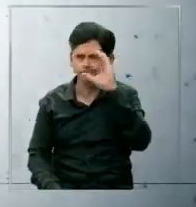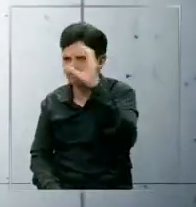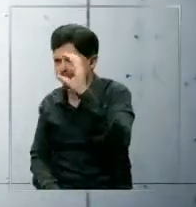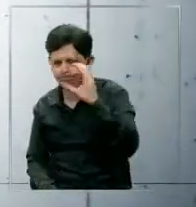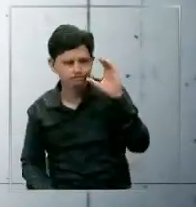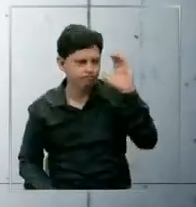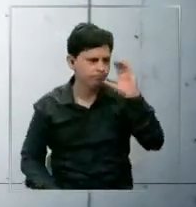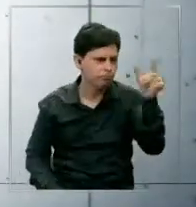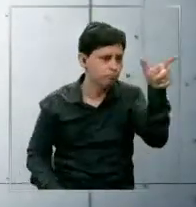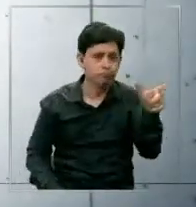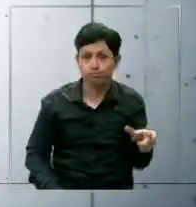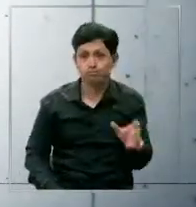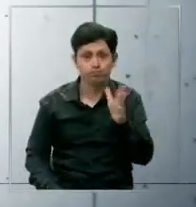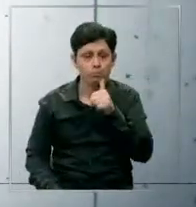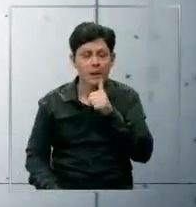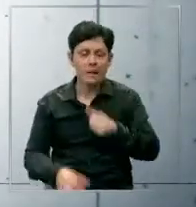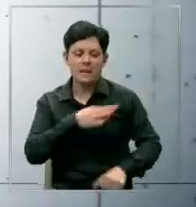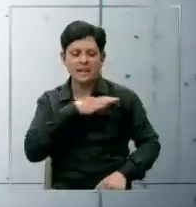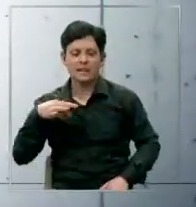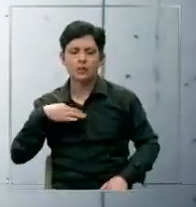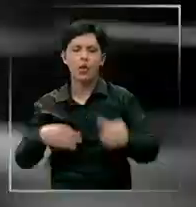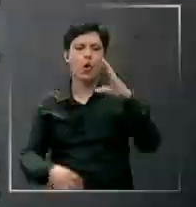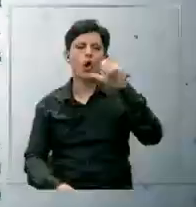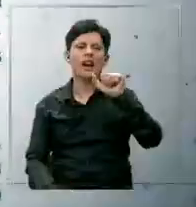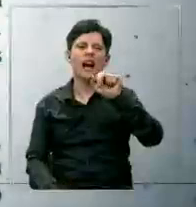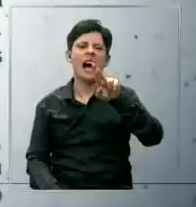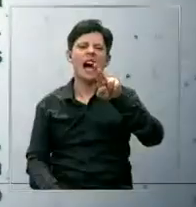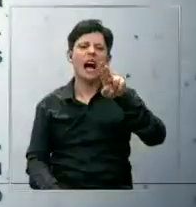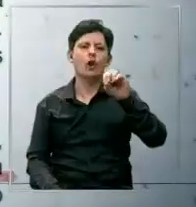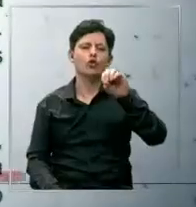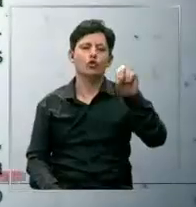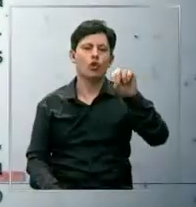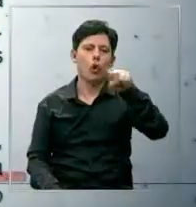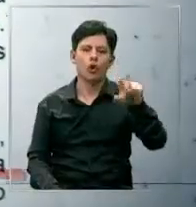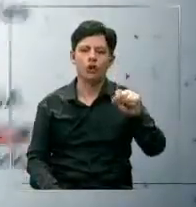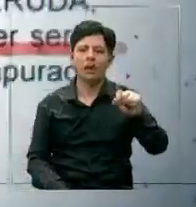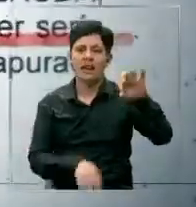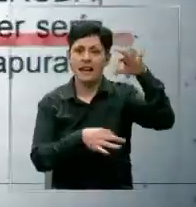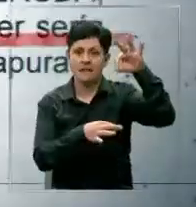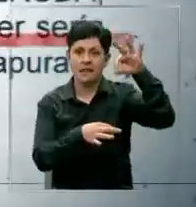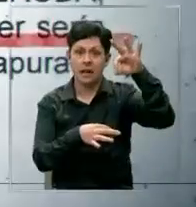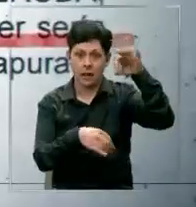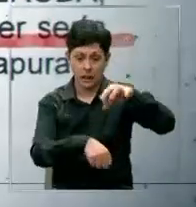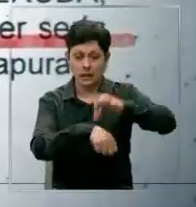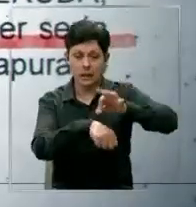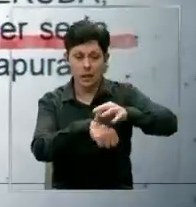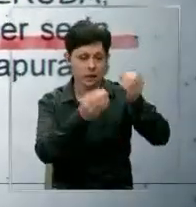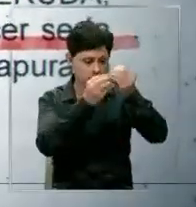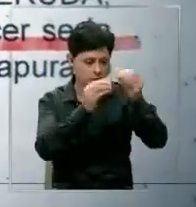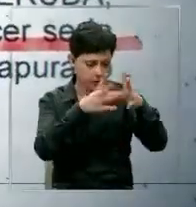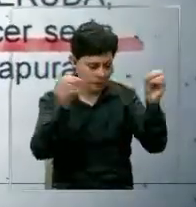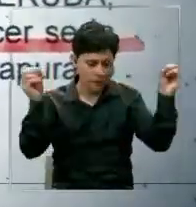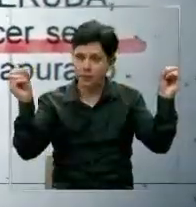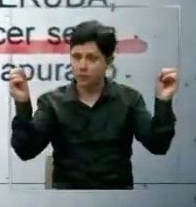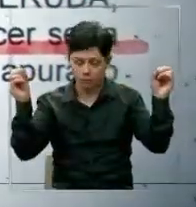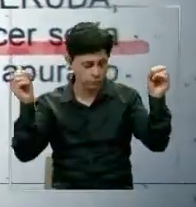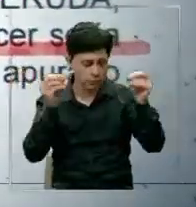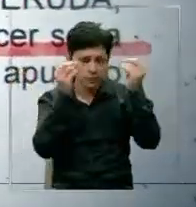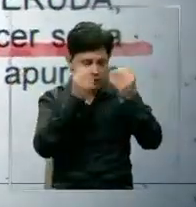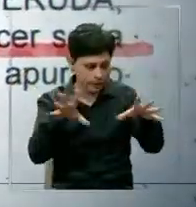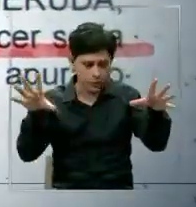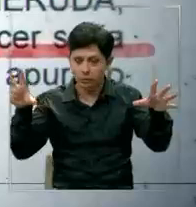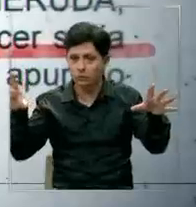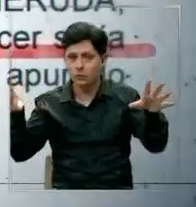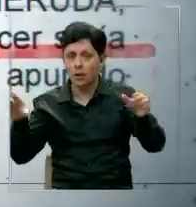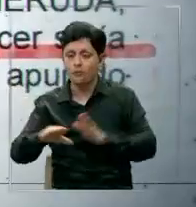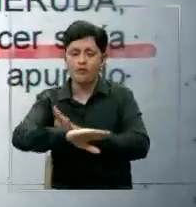tuvo que enfrentar en su investigación el ministro Carroza. La ficha clínica había desaparecido, pero tuvimos que ir a un archivo que tenía